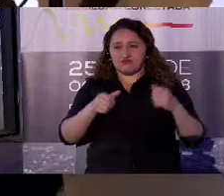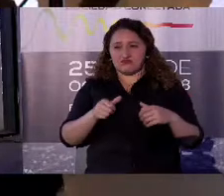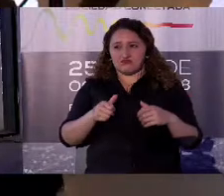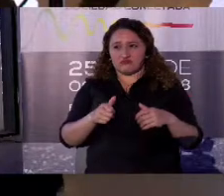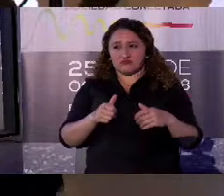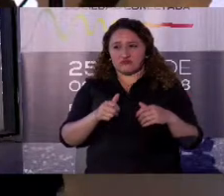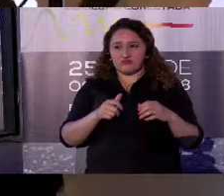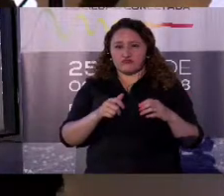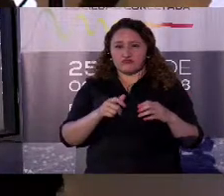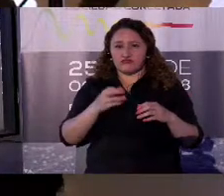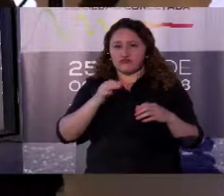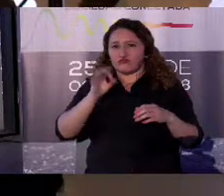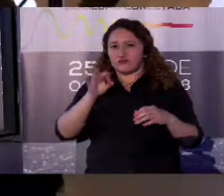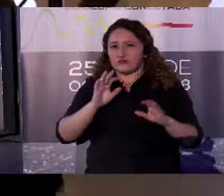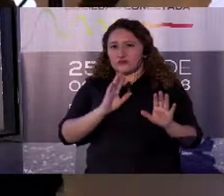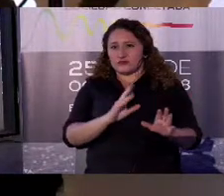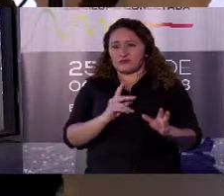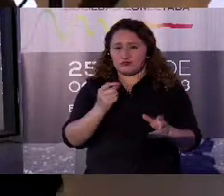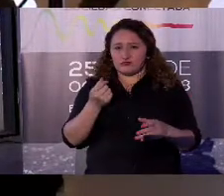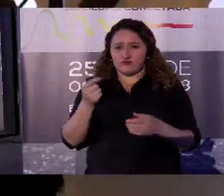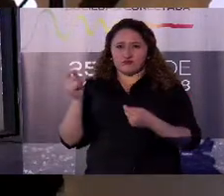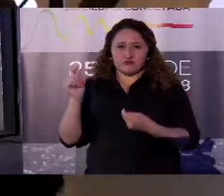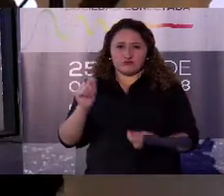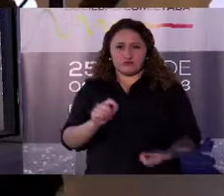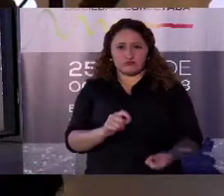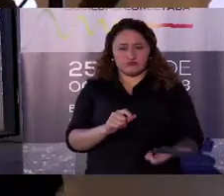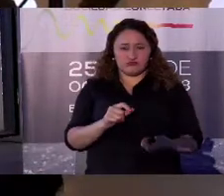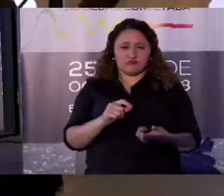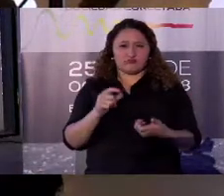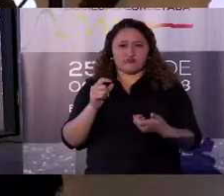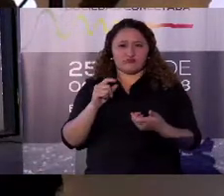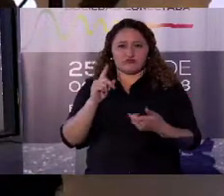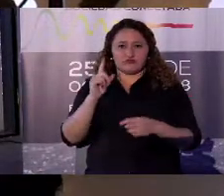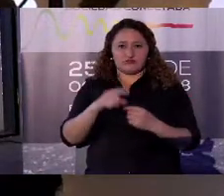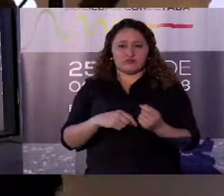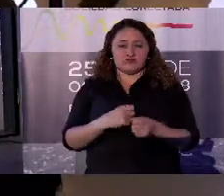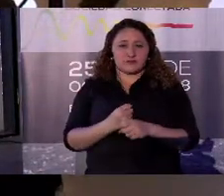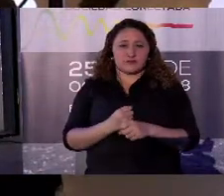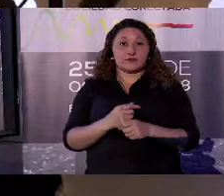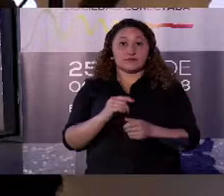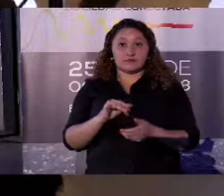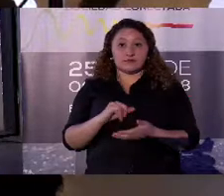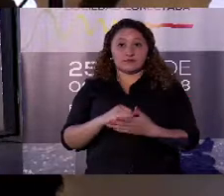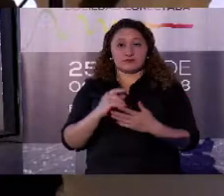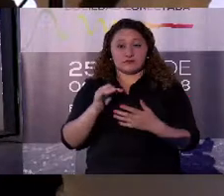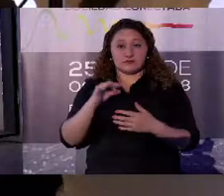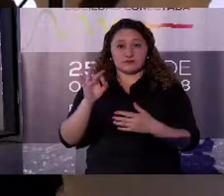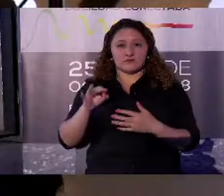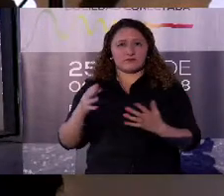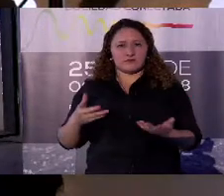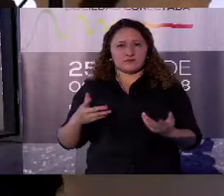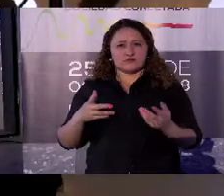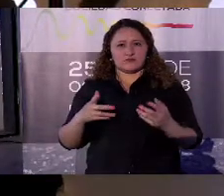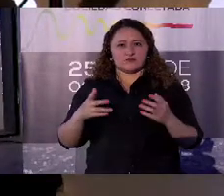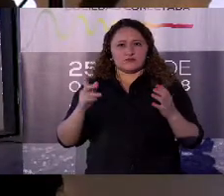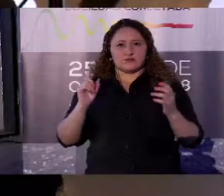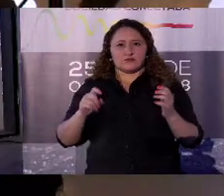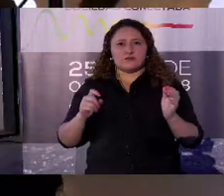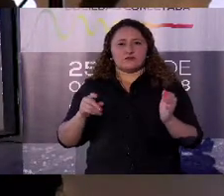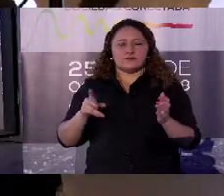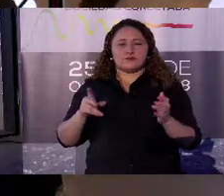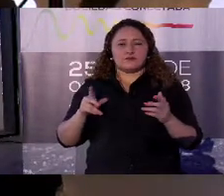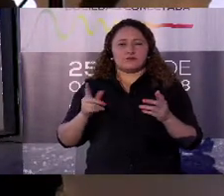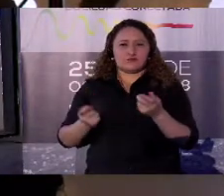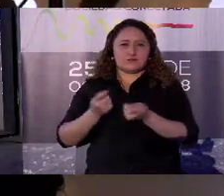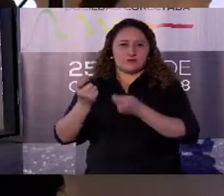Ese es un porcentaje de sus ingresos anuales. Pero ese porcentaje se tiene que distribuir entre los diferentes